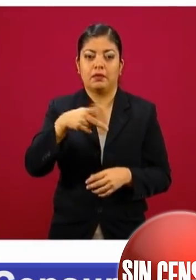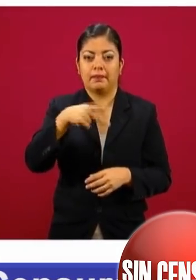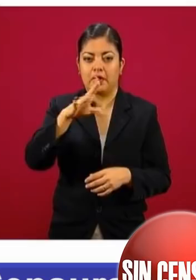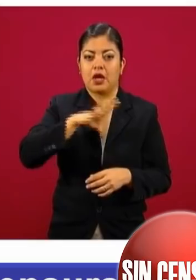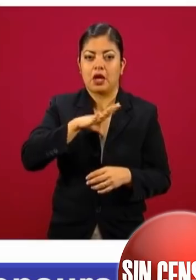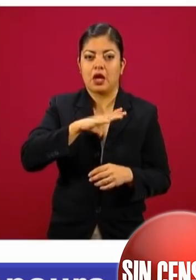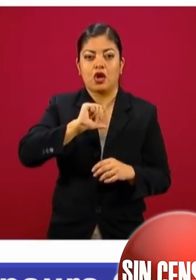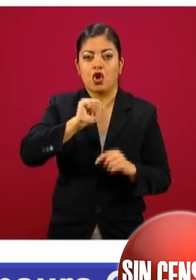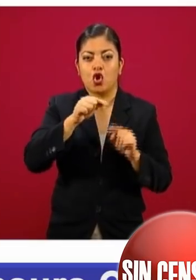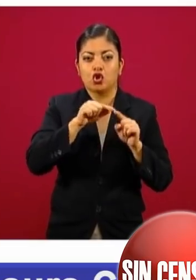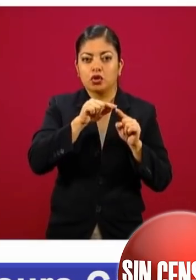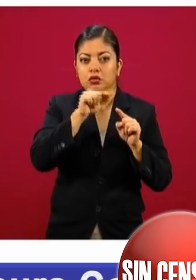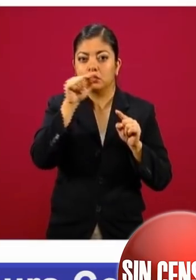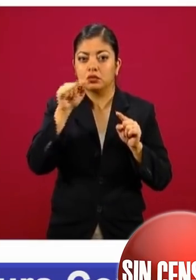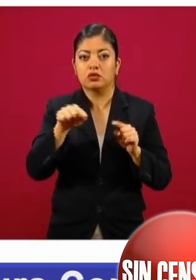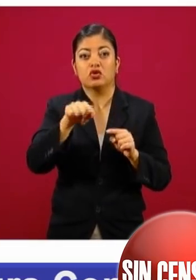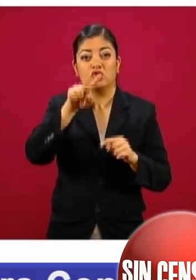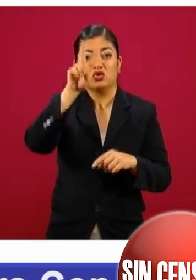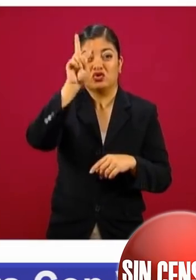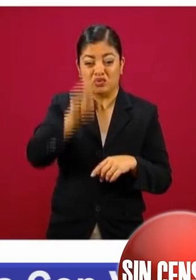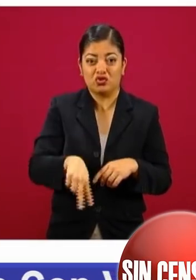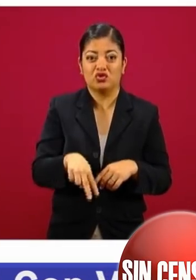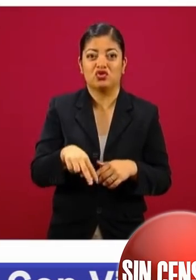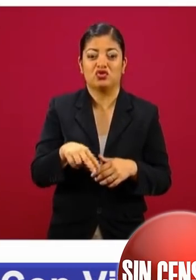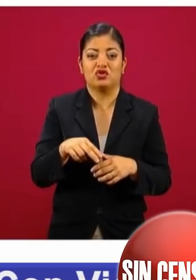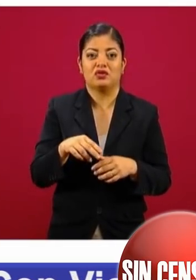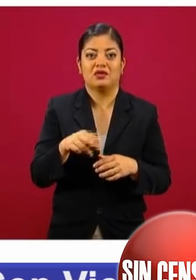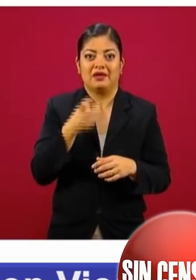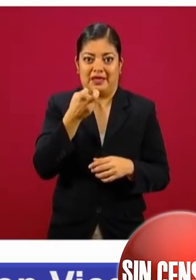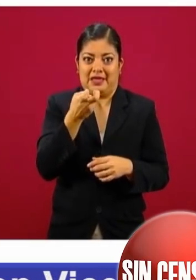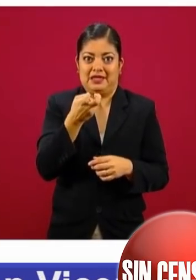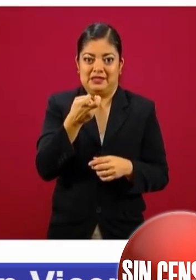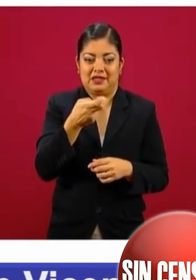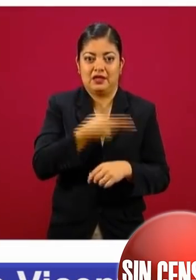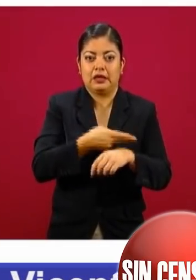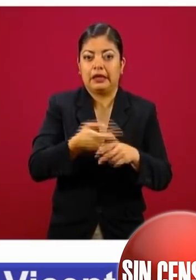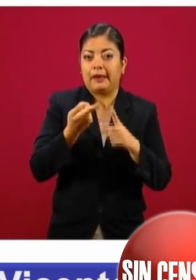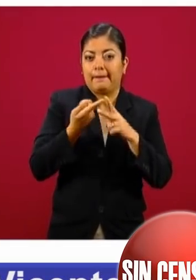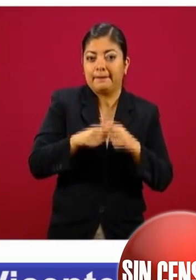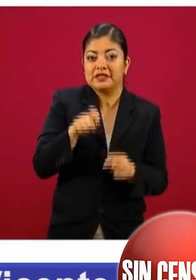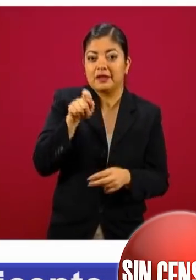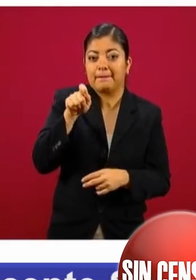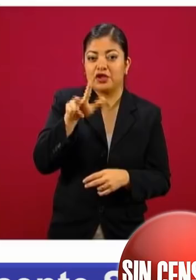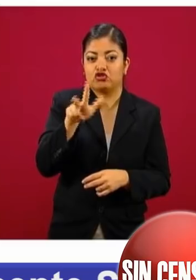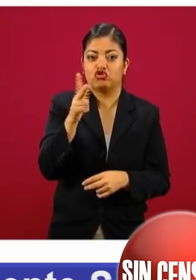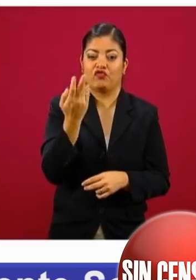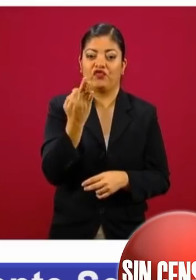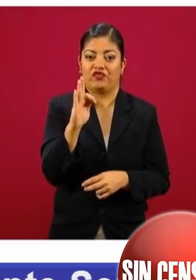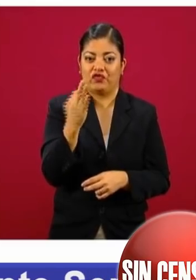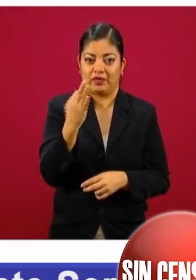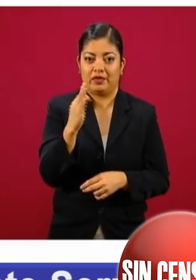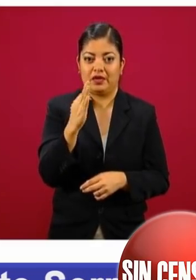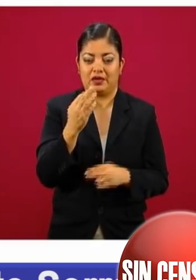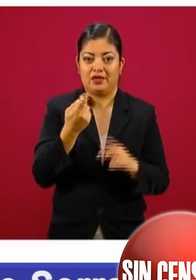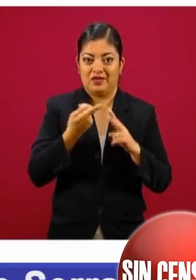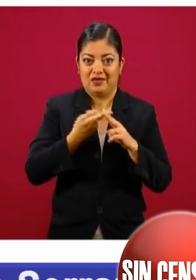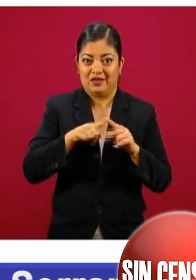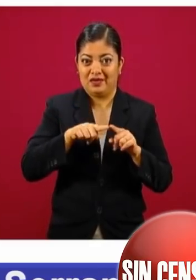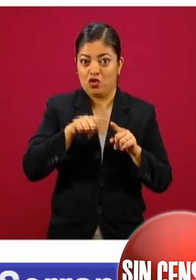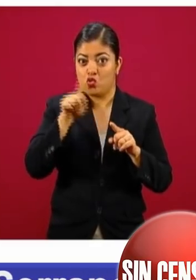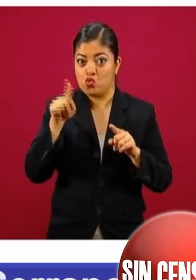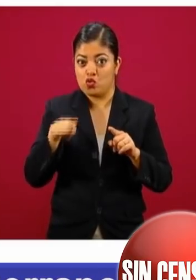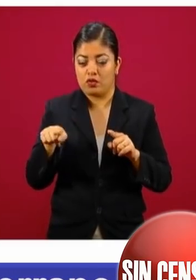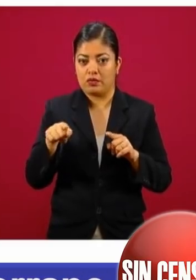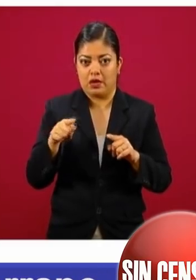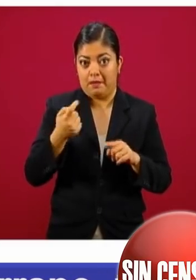de datos reales, datos observados, que empezaron el 28 de febrero, precisamente donde empieza esta curva, con